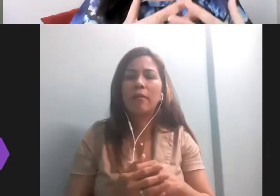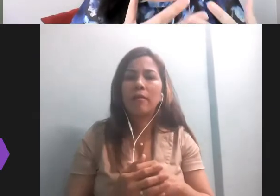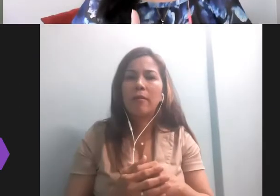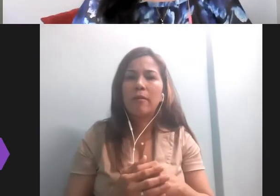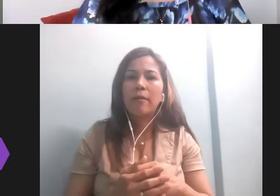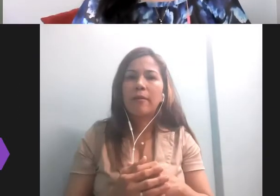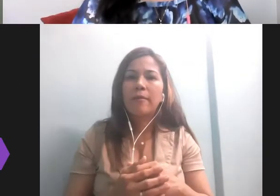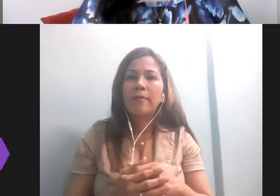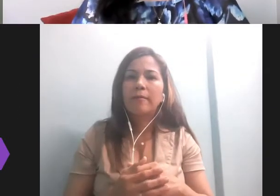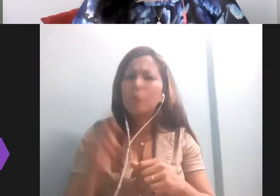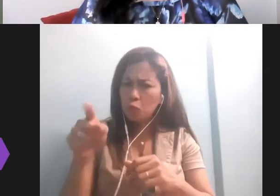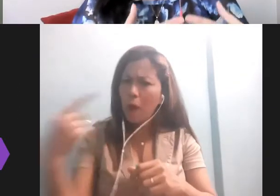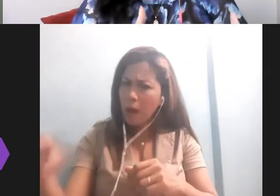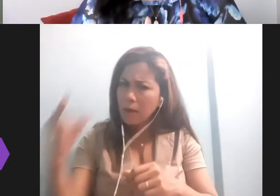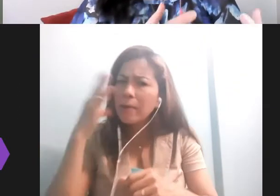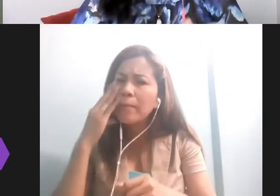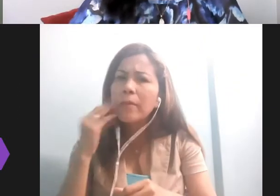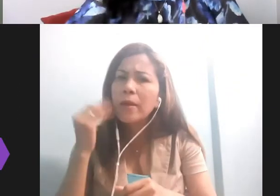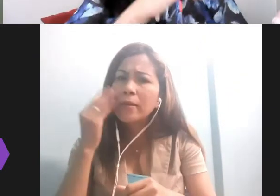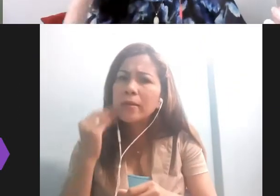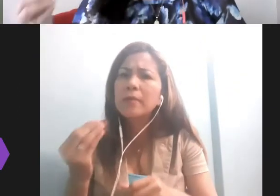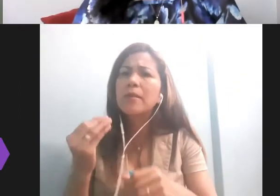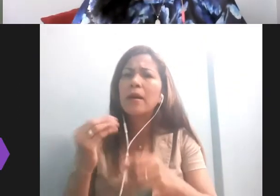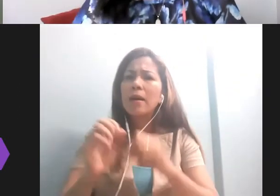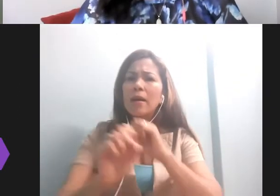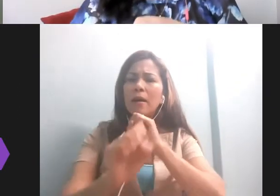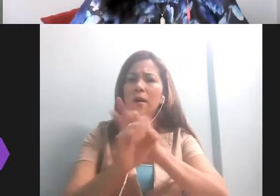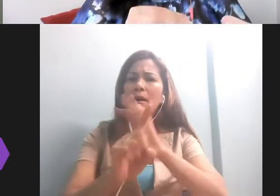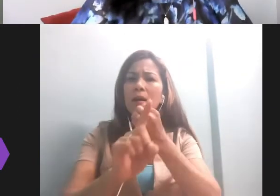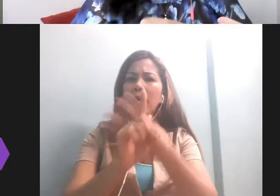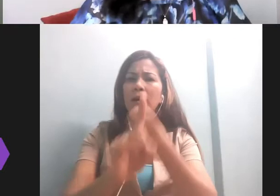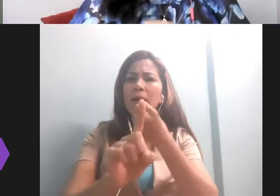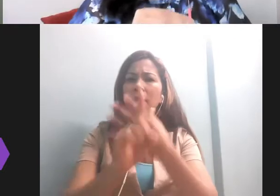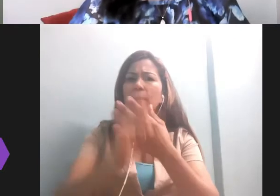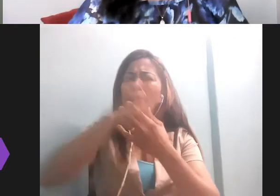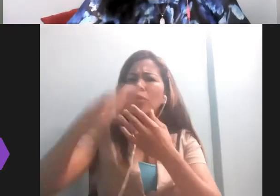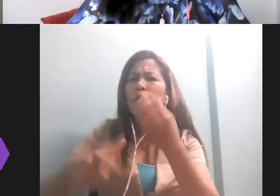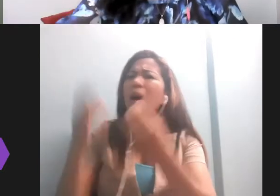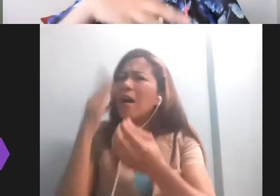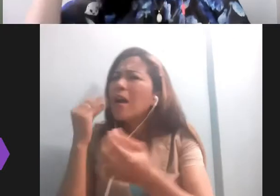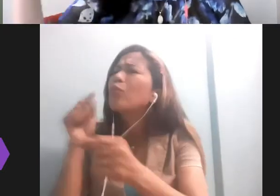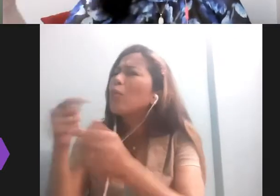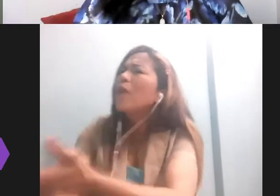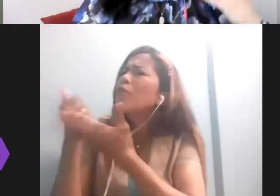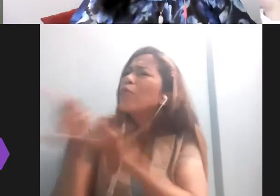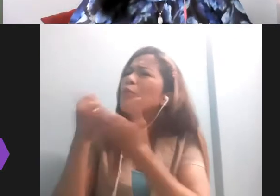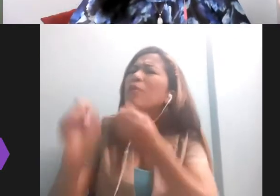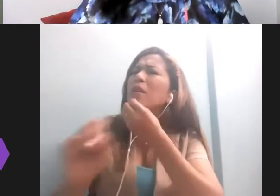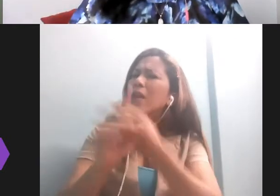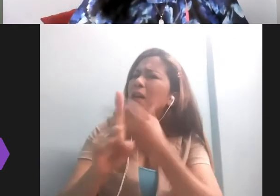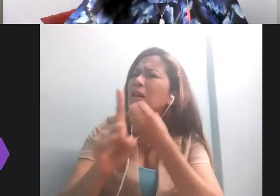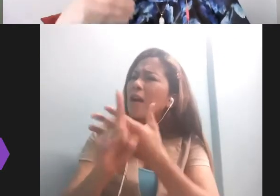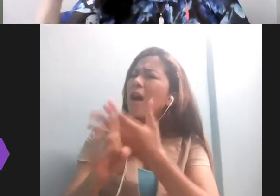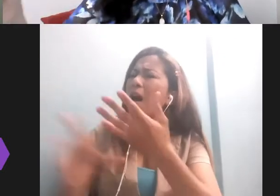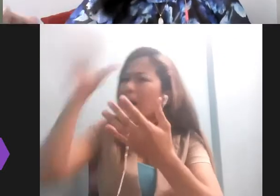diferente. ¿Les han llegado a ustedes como asociación casos de personas que se vayan del país y mira, ¿cómo hago para aprenderme las señas de París,